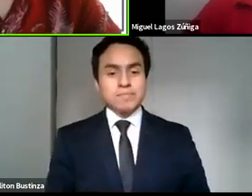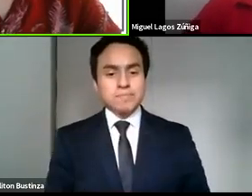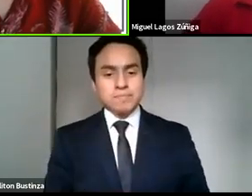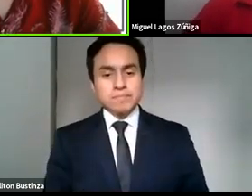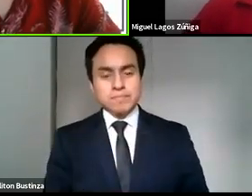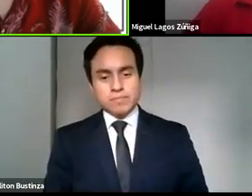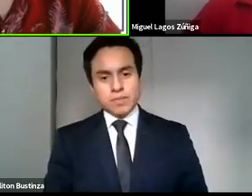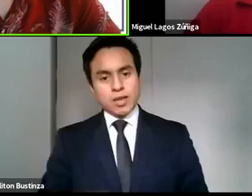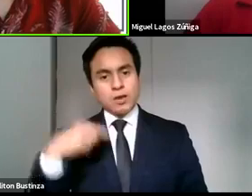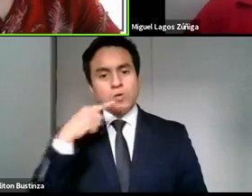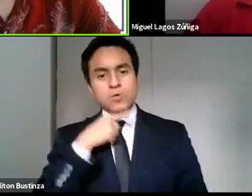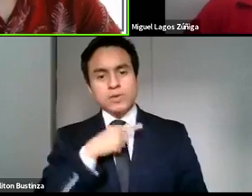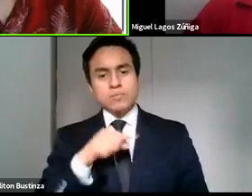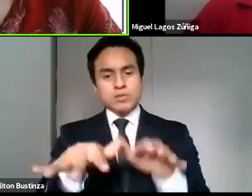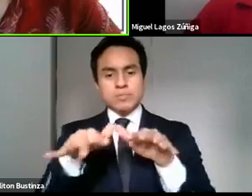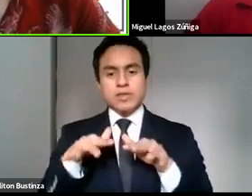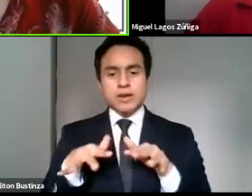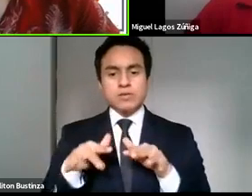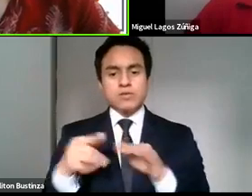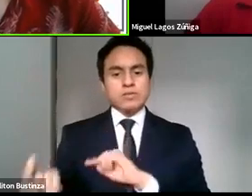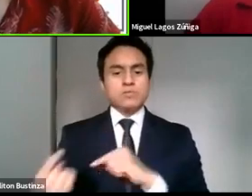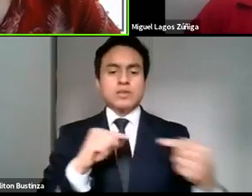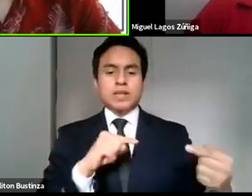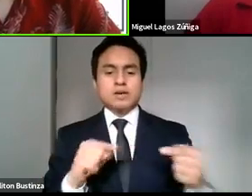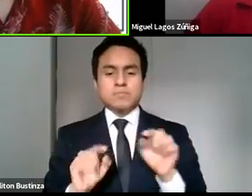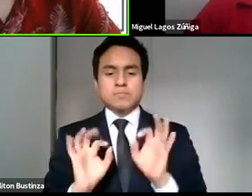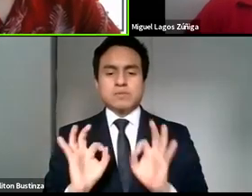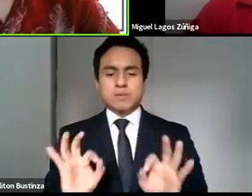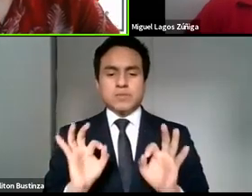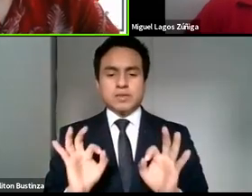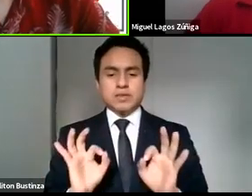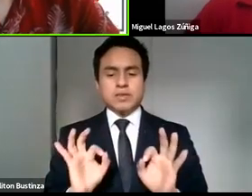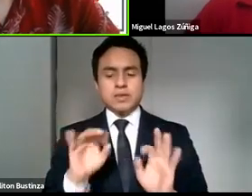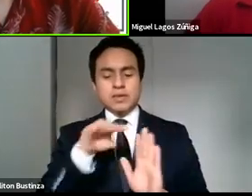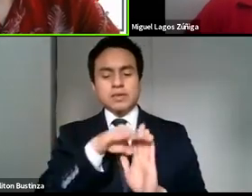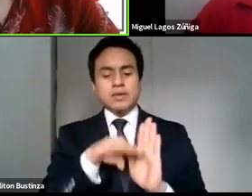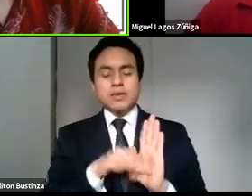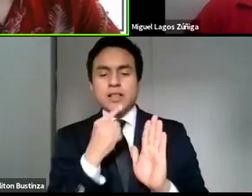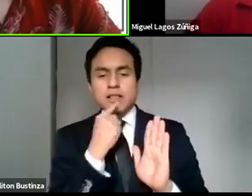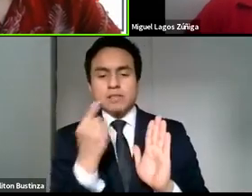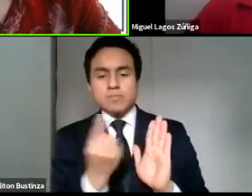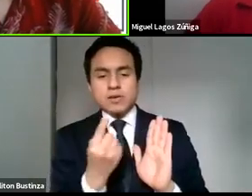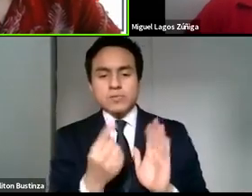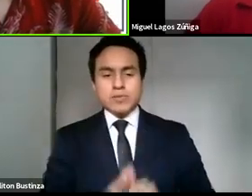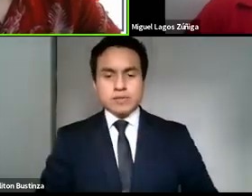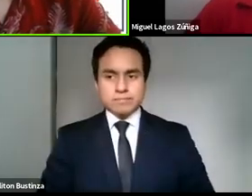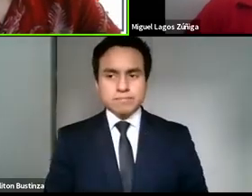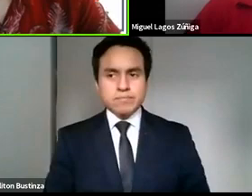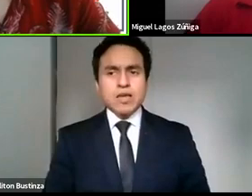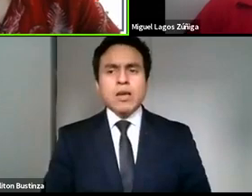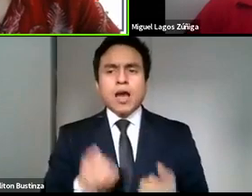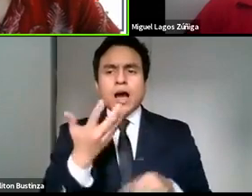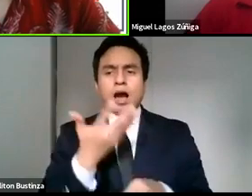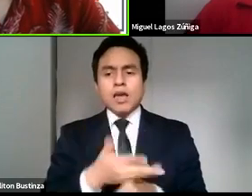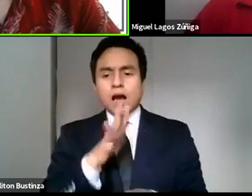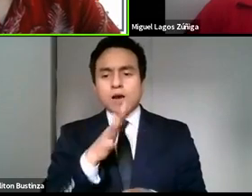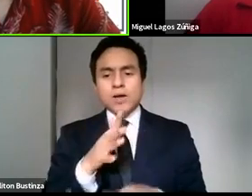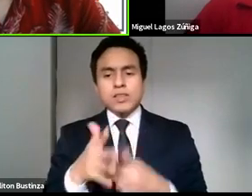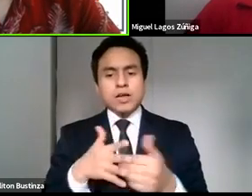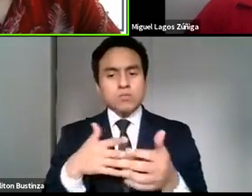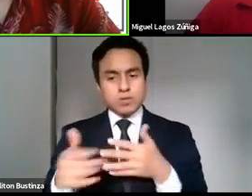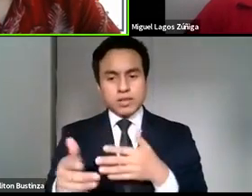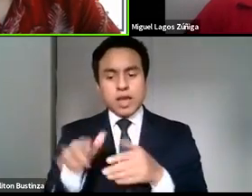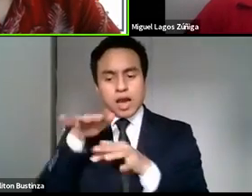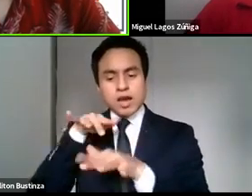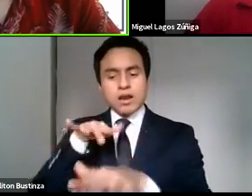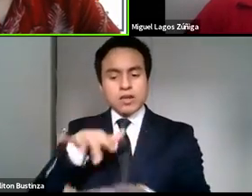En este último seminario se discutirá principalmente en base a las siguientes preguntas. ¿Se sabe cuánta agua traen de forma natural nuestros